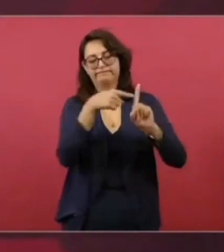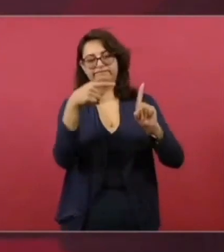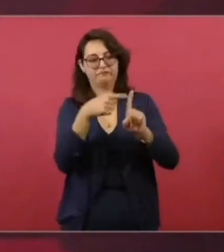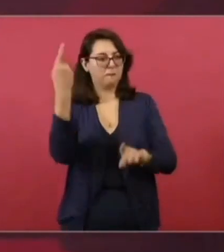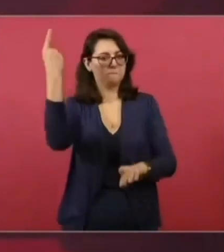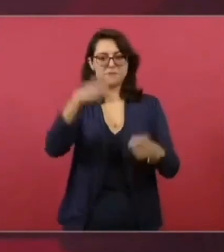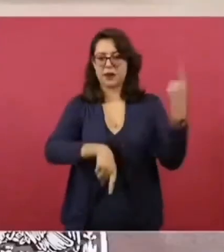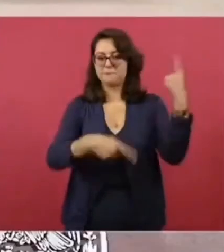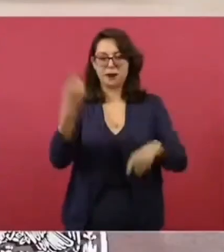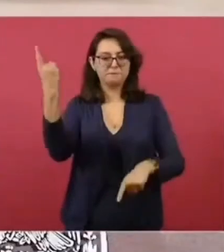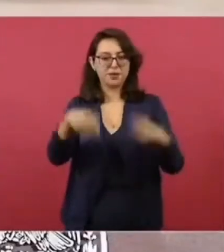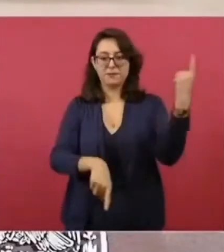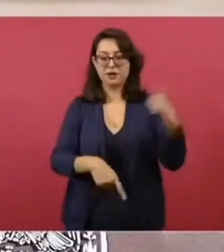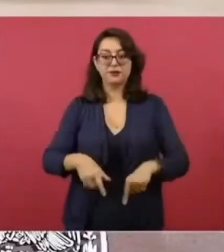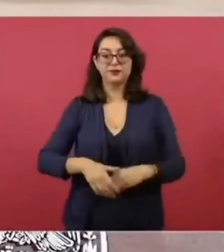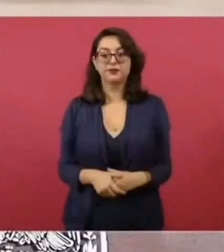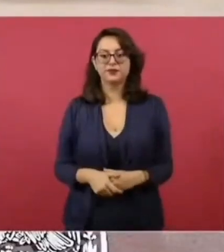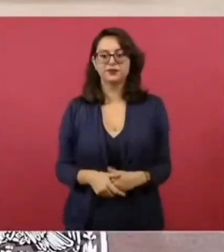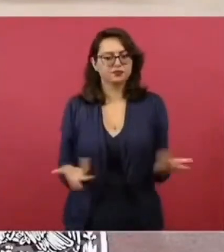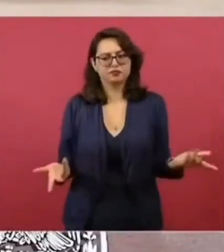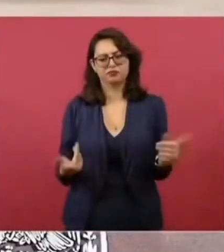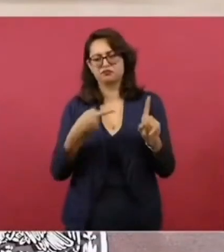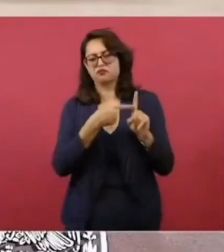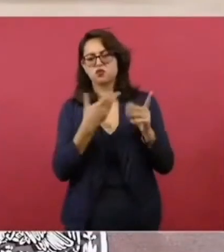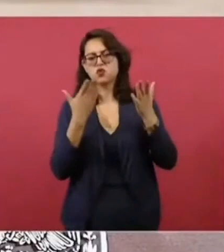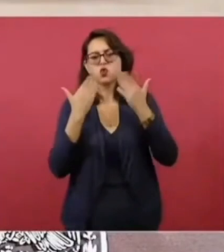Que no ha constituido ningún partido,